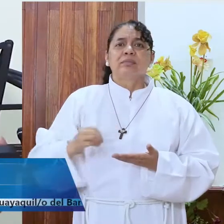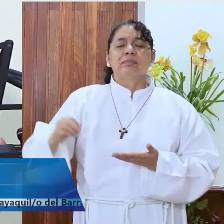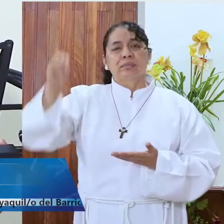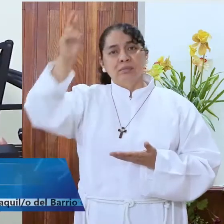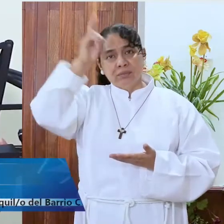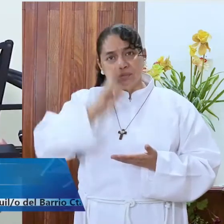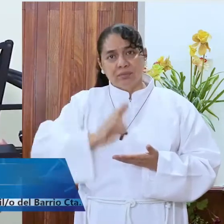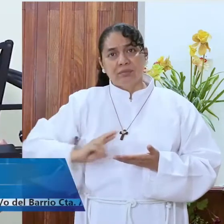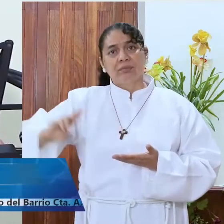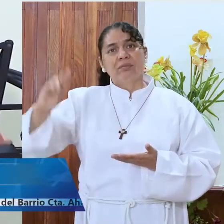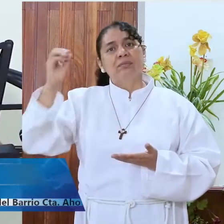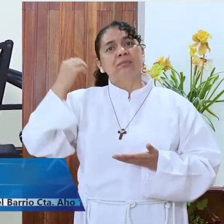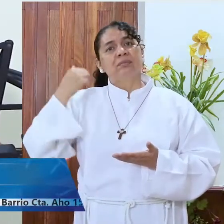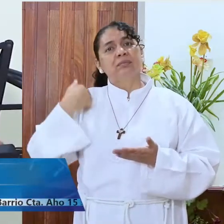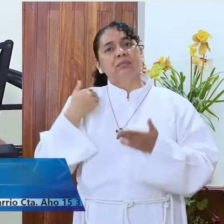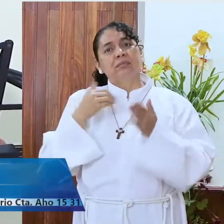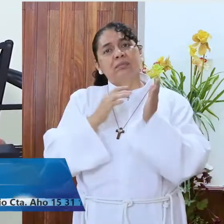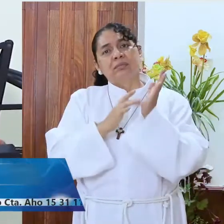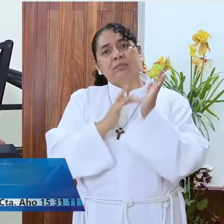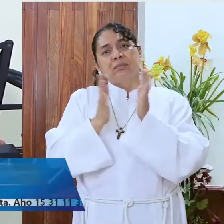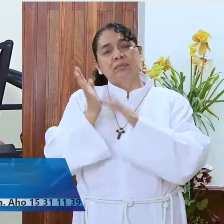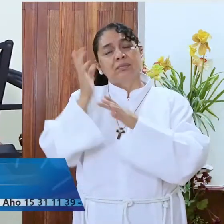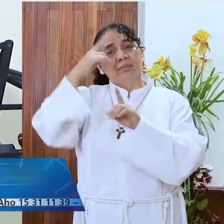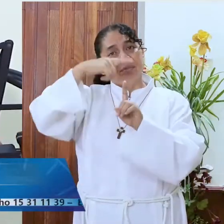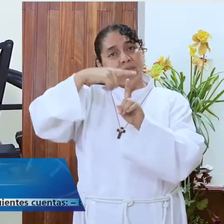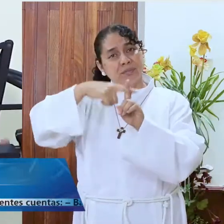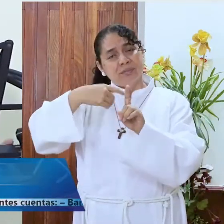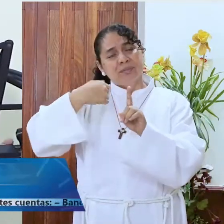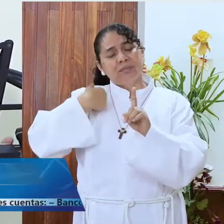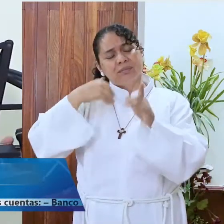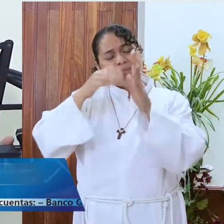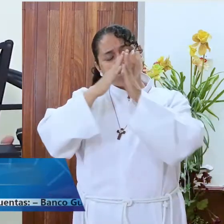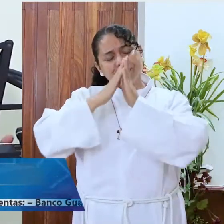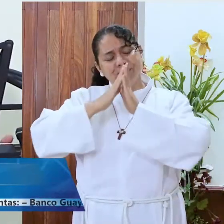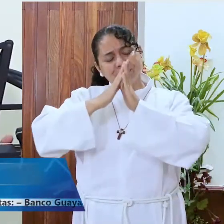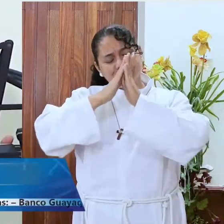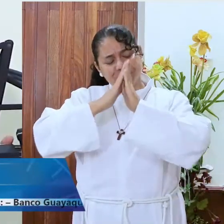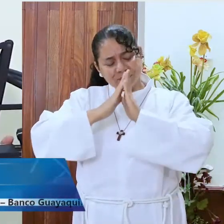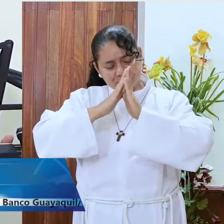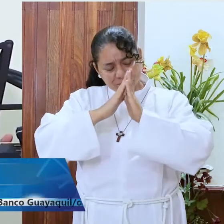señor jesucristo ten piedad